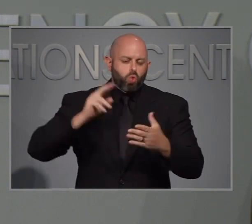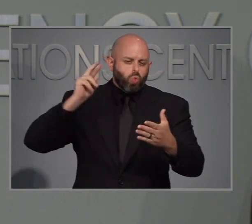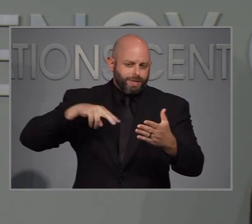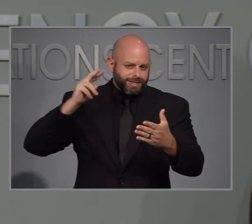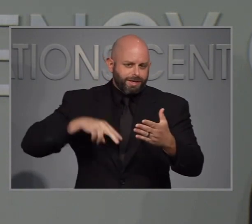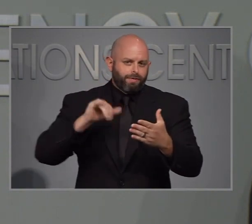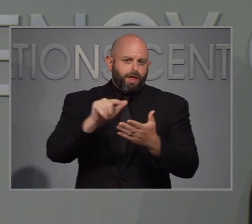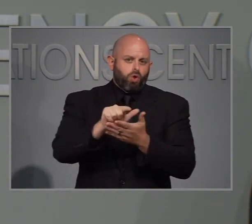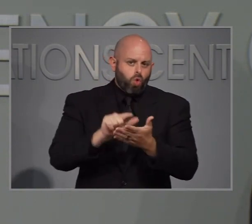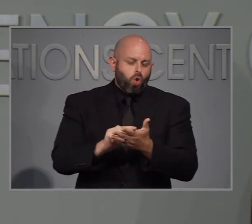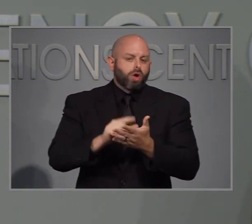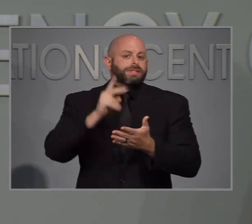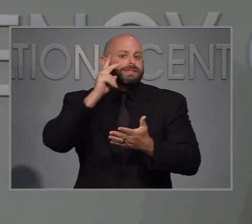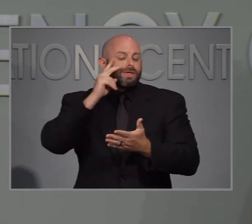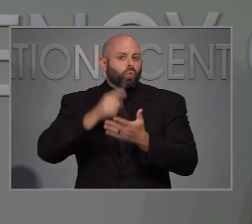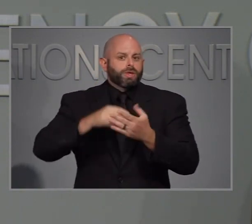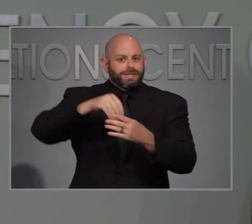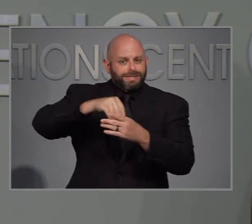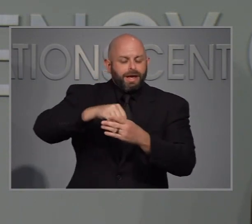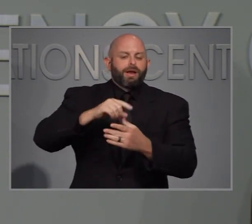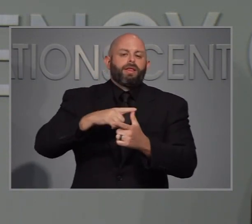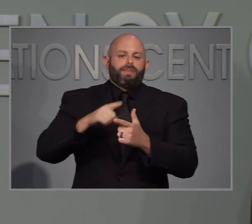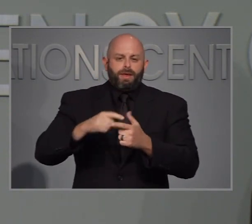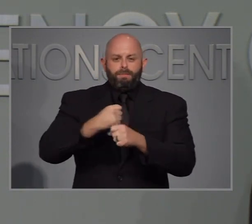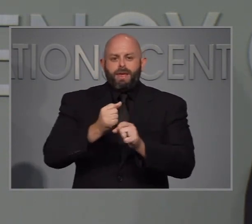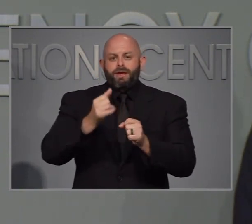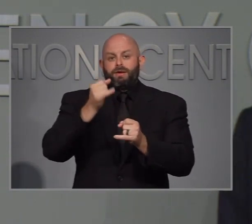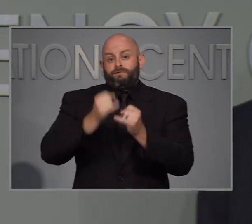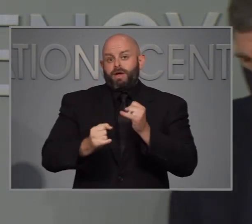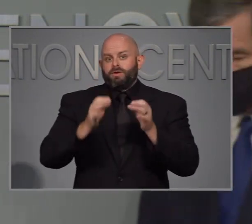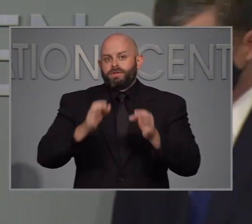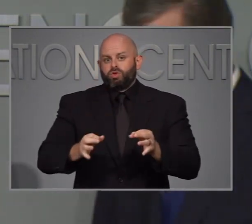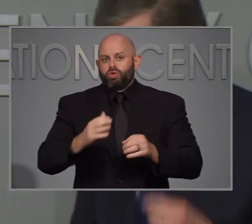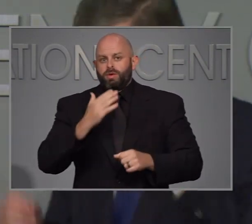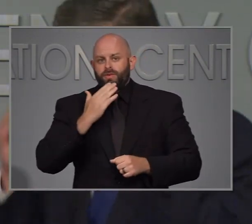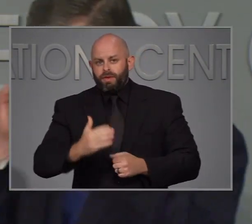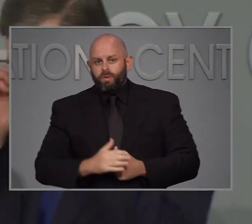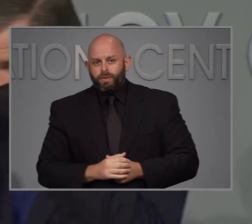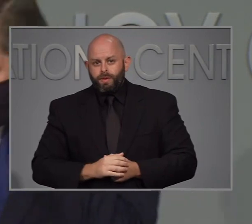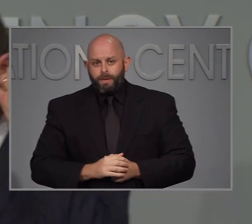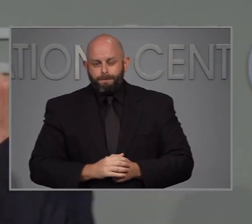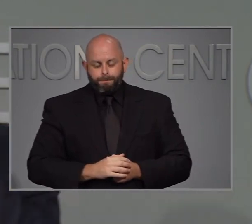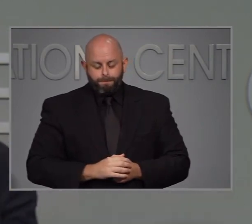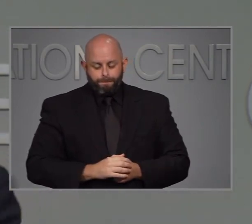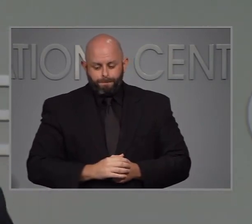Con gusto leeré los detalles que se incluyen y para poder tomar decisiones finales. Gracias.